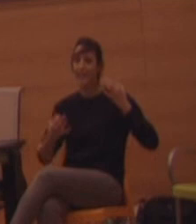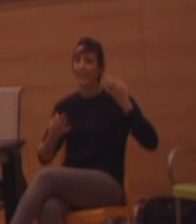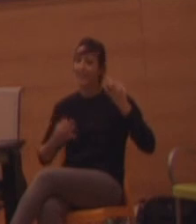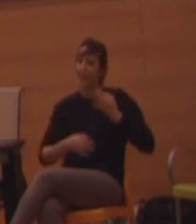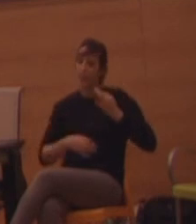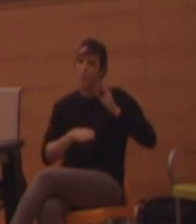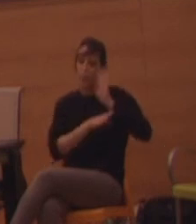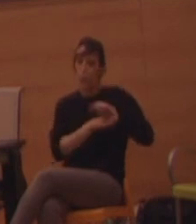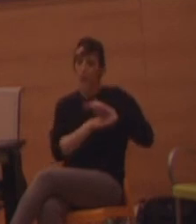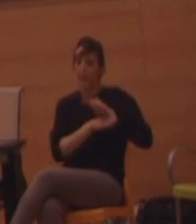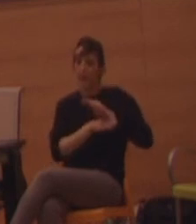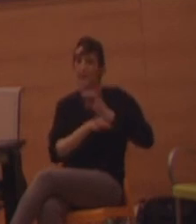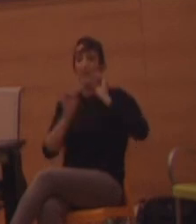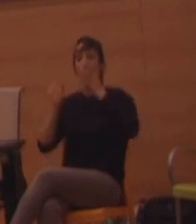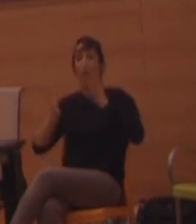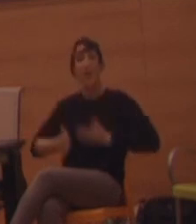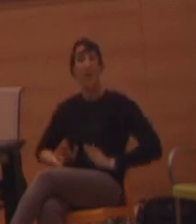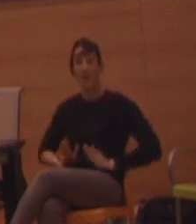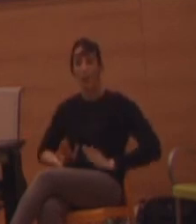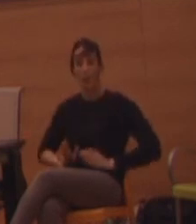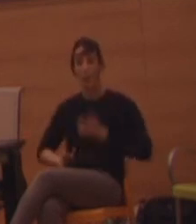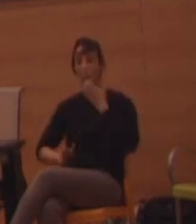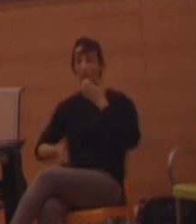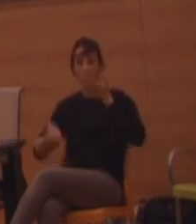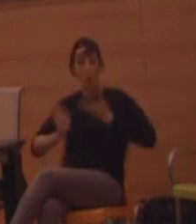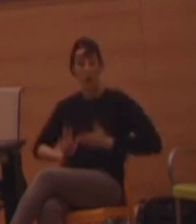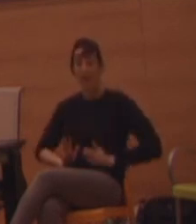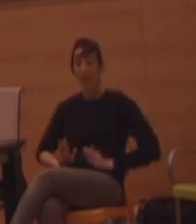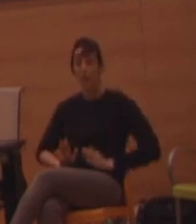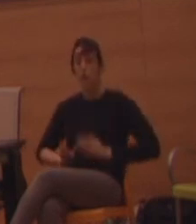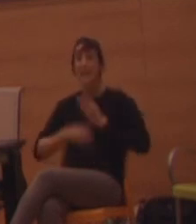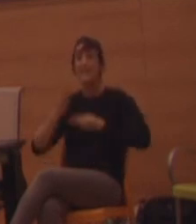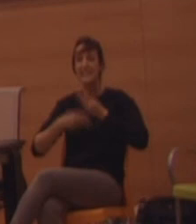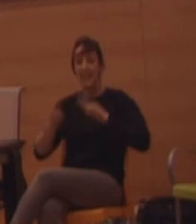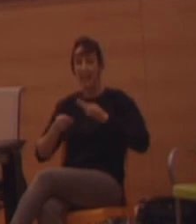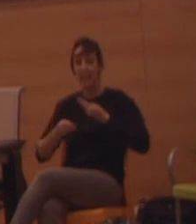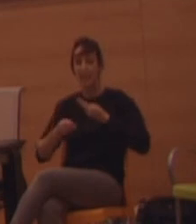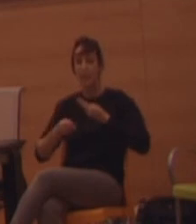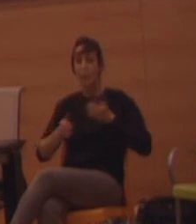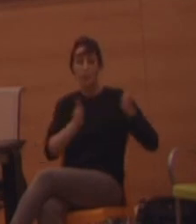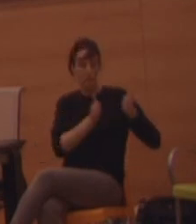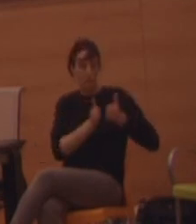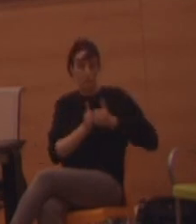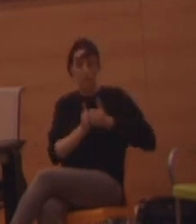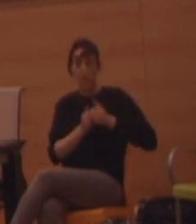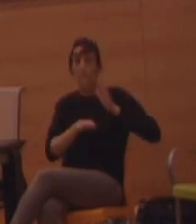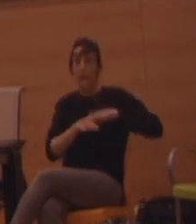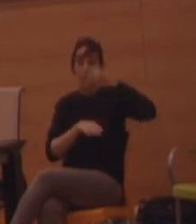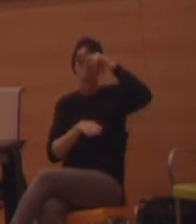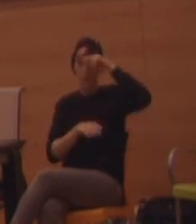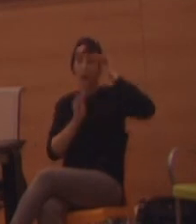hijos. O sea, que de los hijos no tienes por qué preocuparte de los hijos, lo que tienes que hacer es ocuparte de los hijos para después no tener